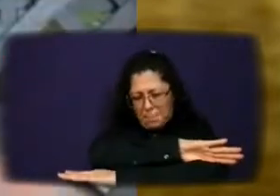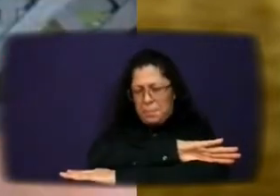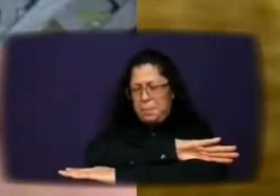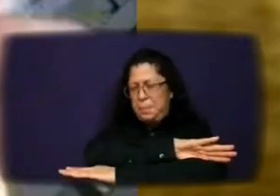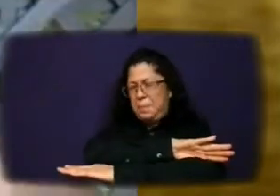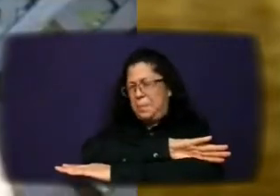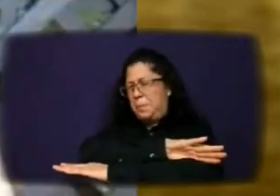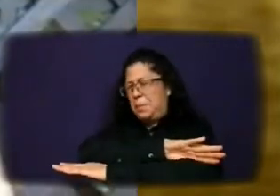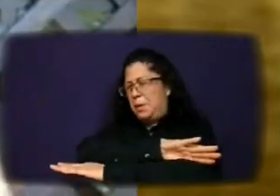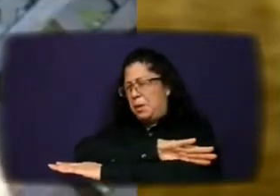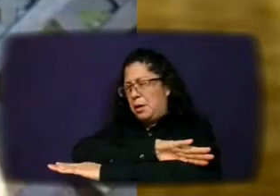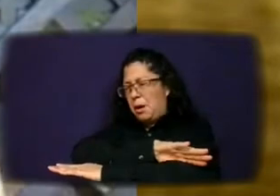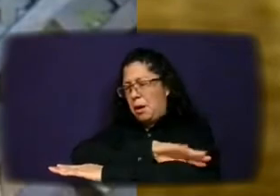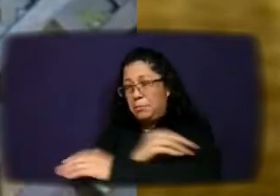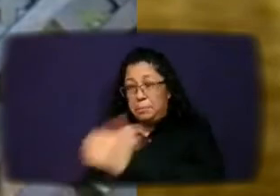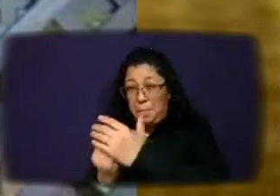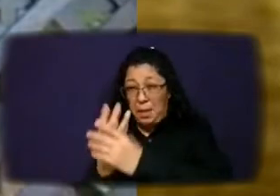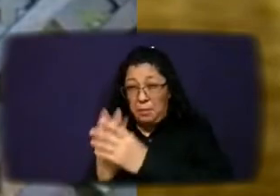desarraigaron las plantas,